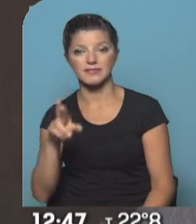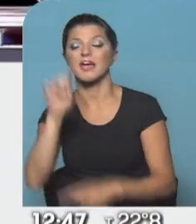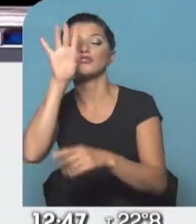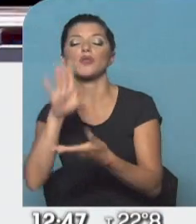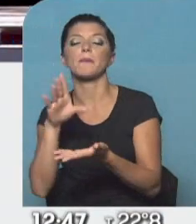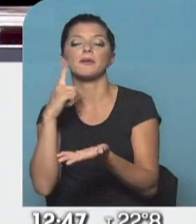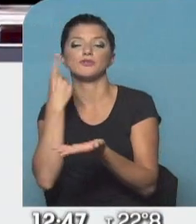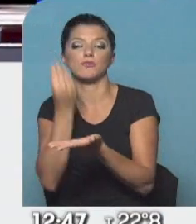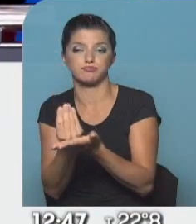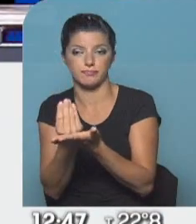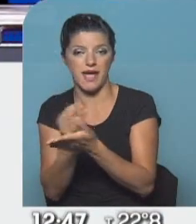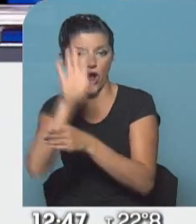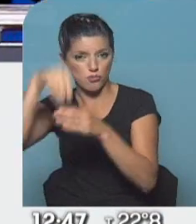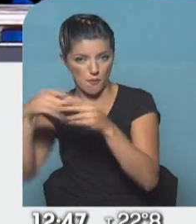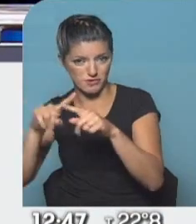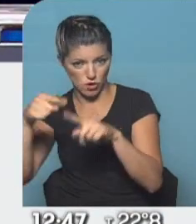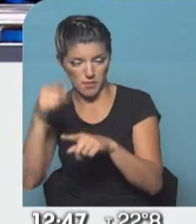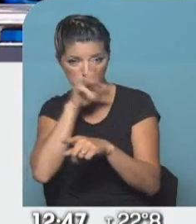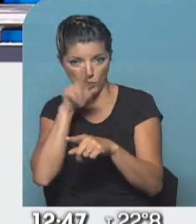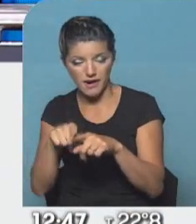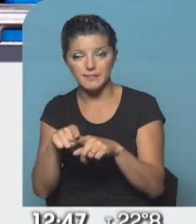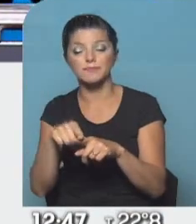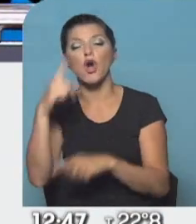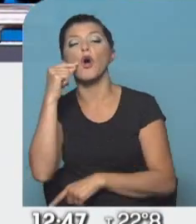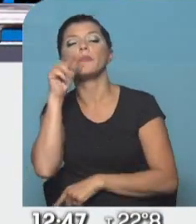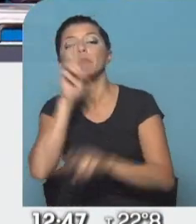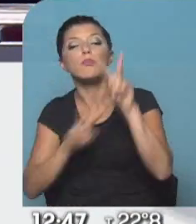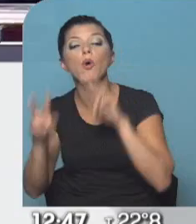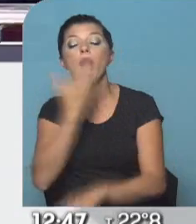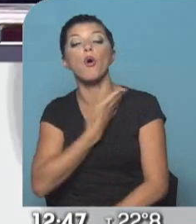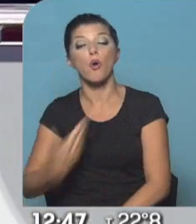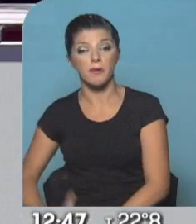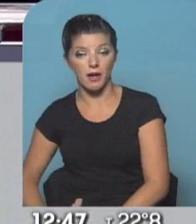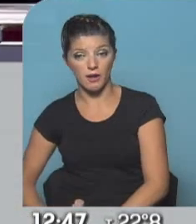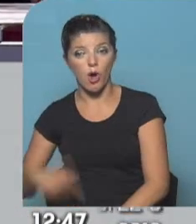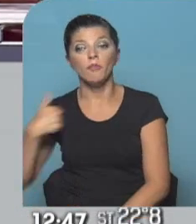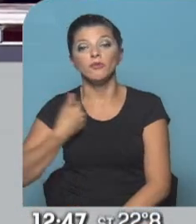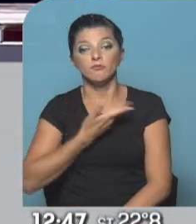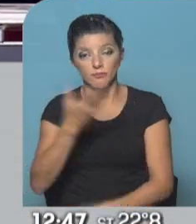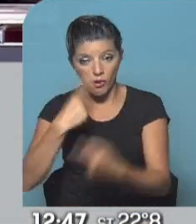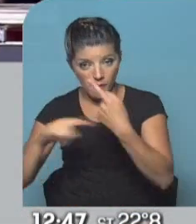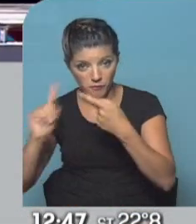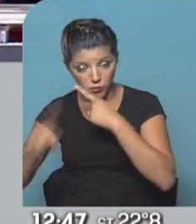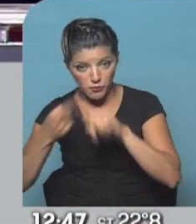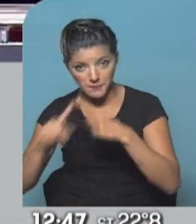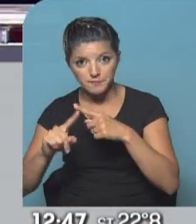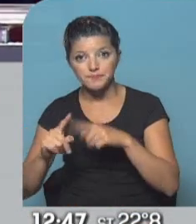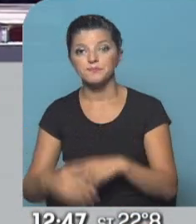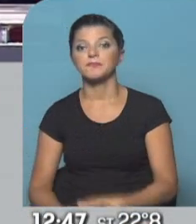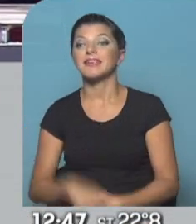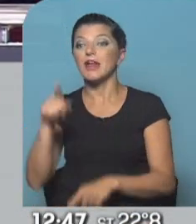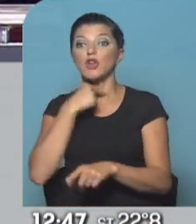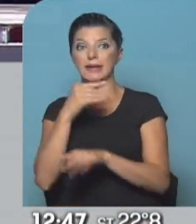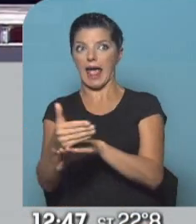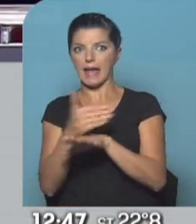parte de su partido, pretende hacer o pretende tener un gobierno un poco más social y no quería anticipar el programa de campaña antes